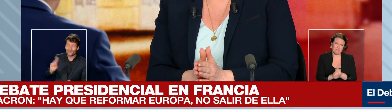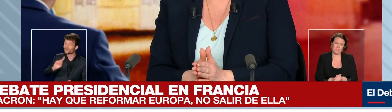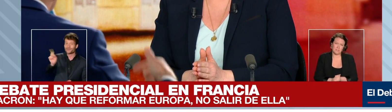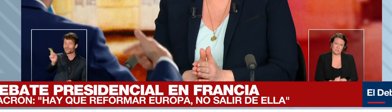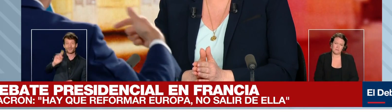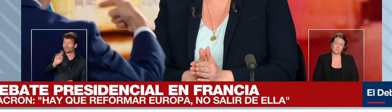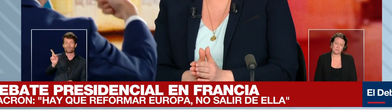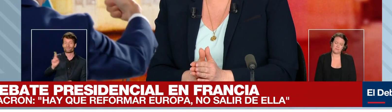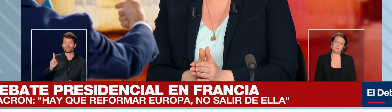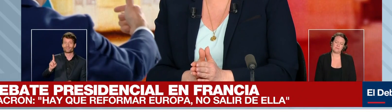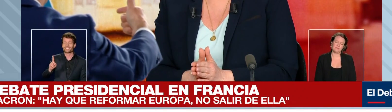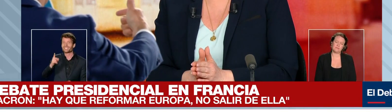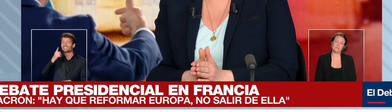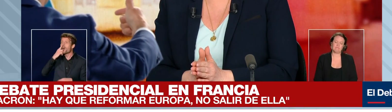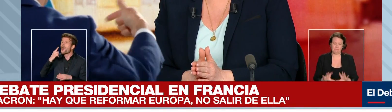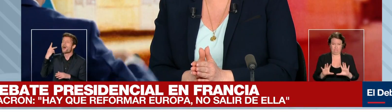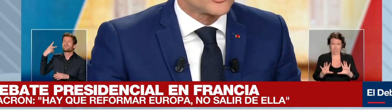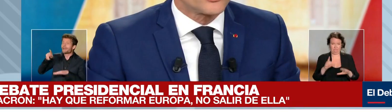en el sentido contrario.